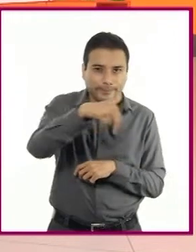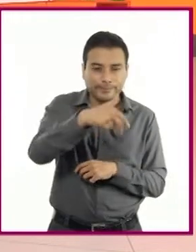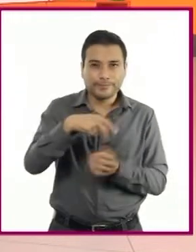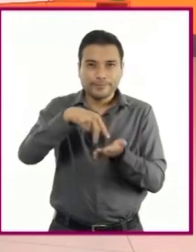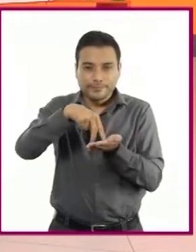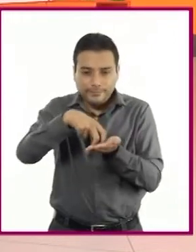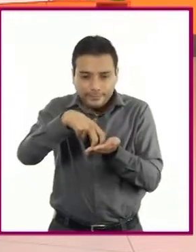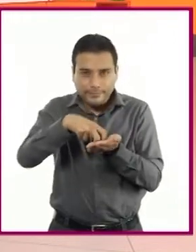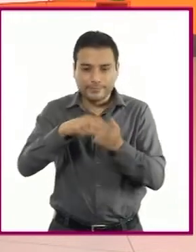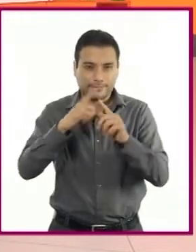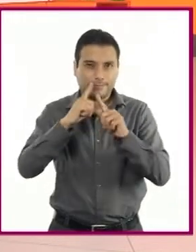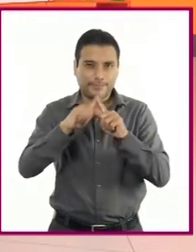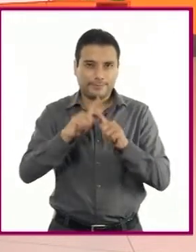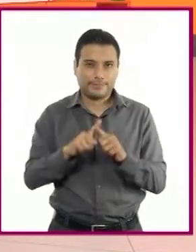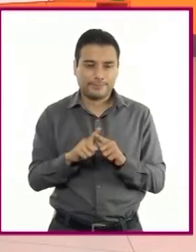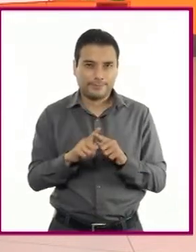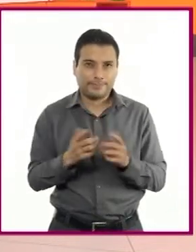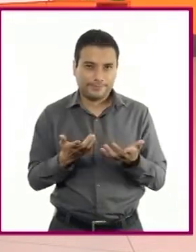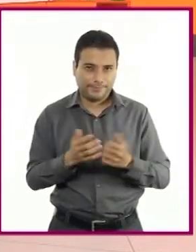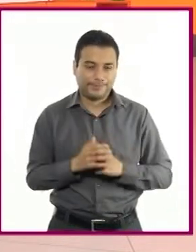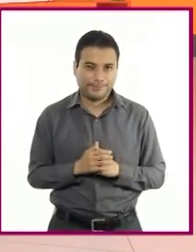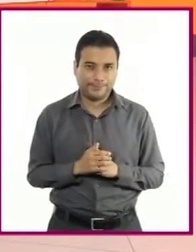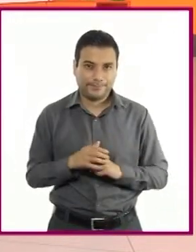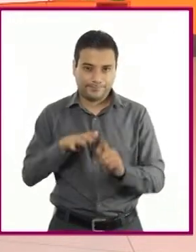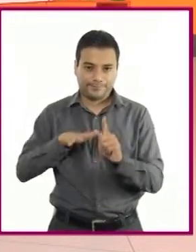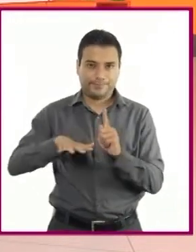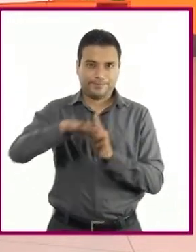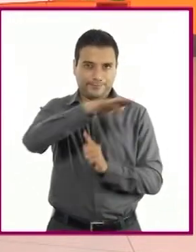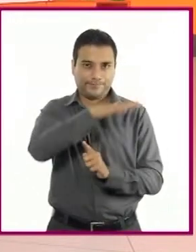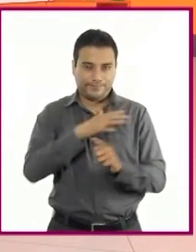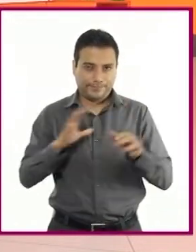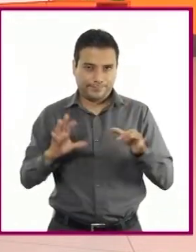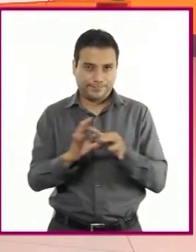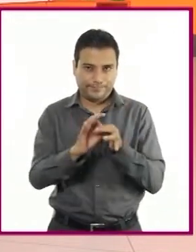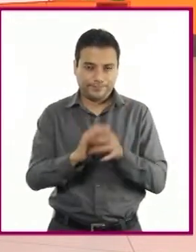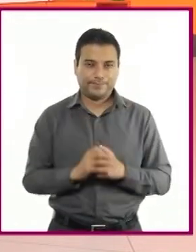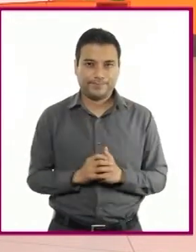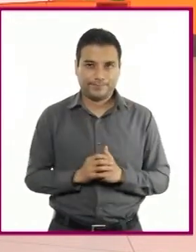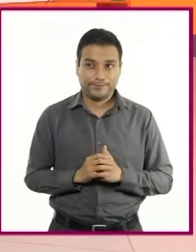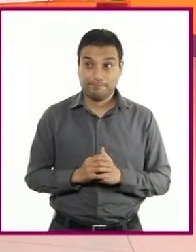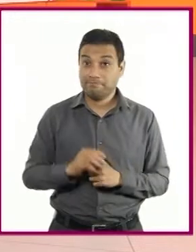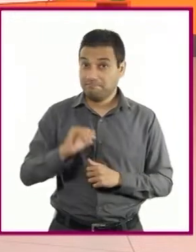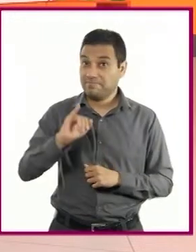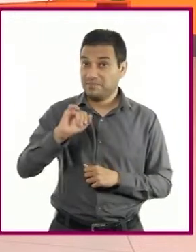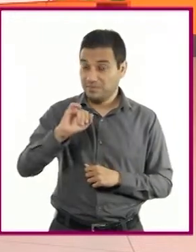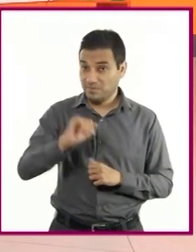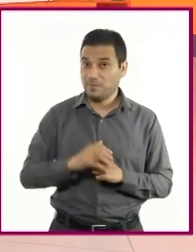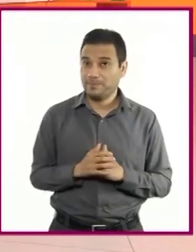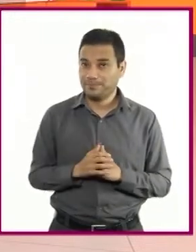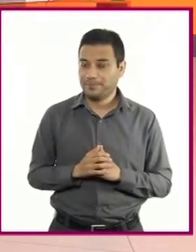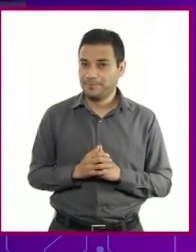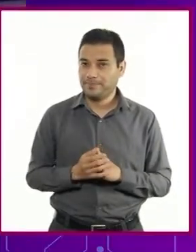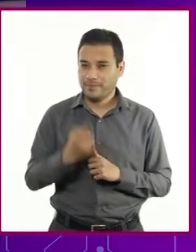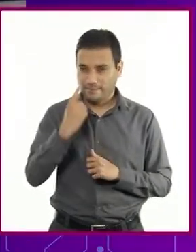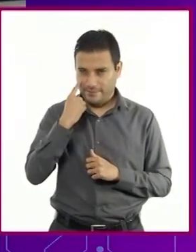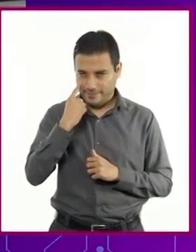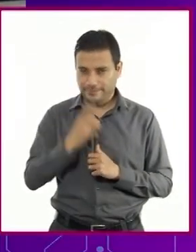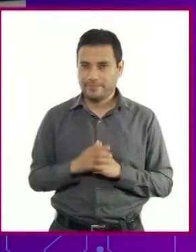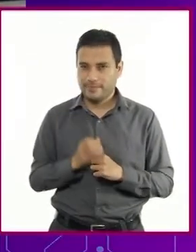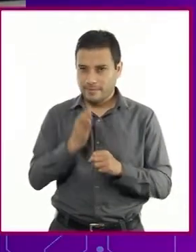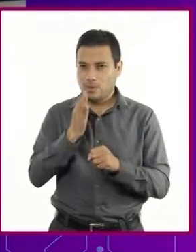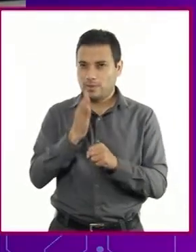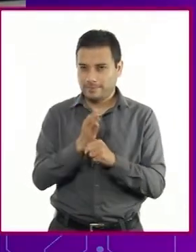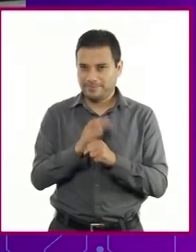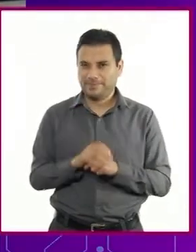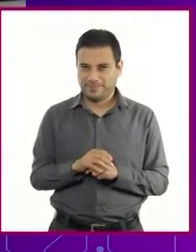mantener una completa relación con el medio que lo rodea. En efecto, maestra Brenda, veamos ahora estos dos sistemas